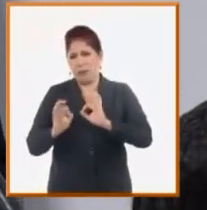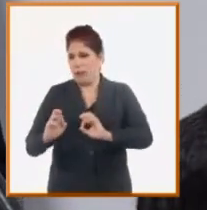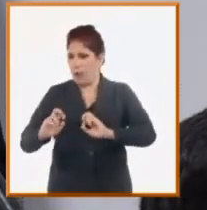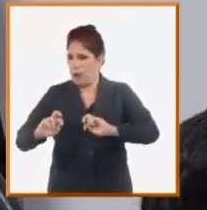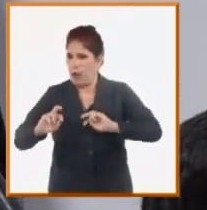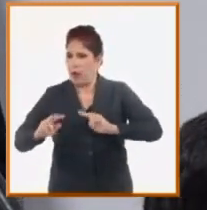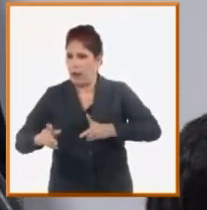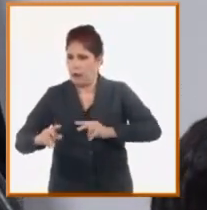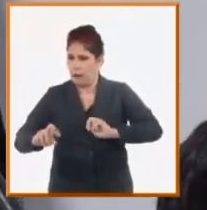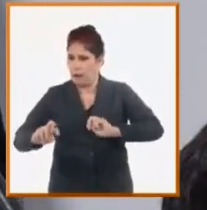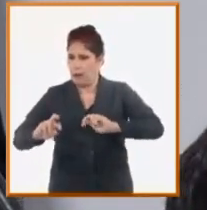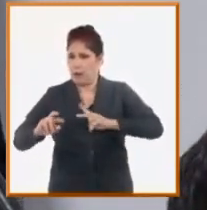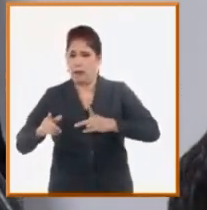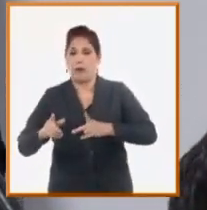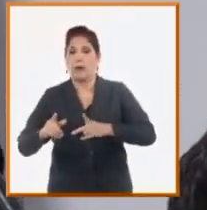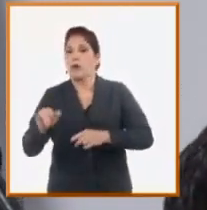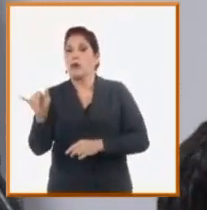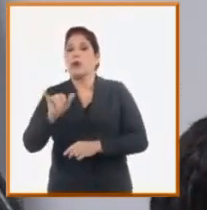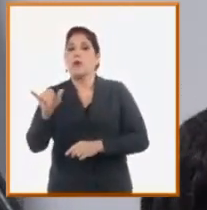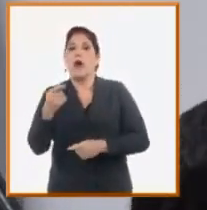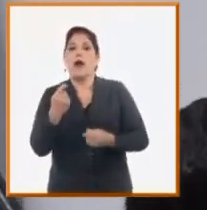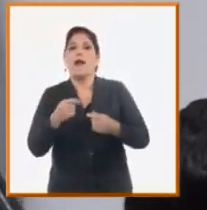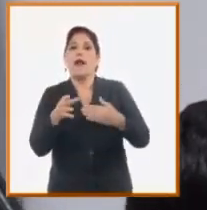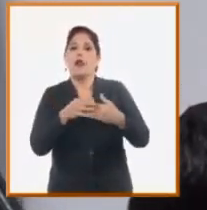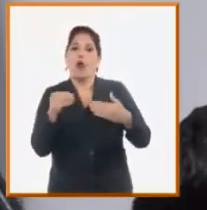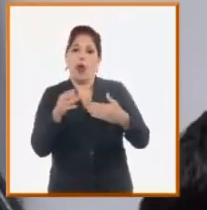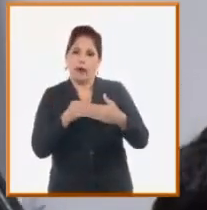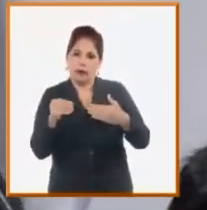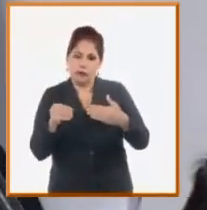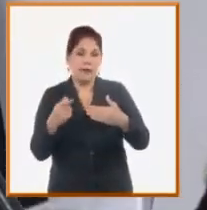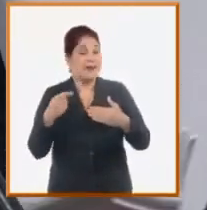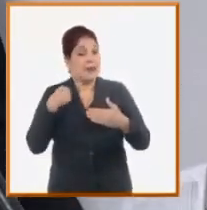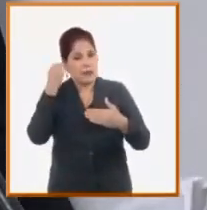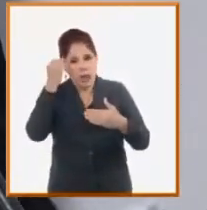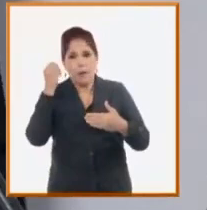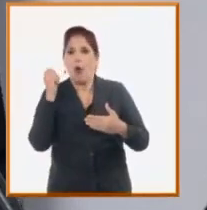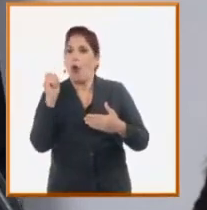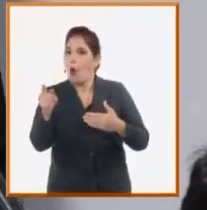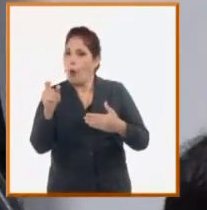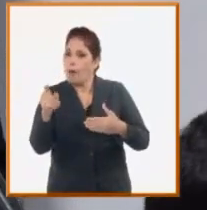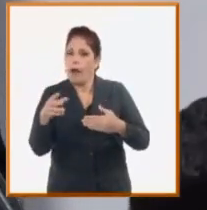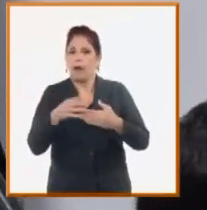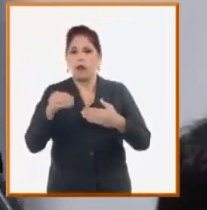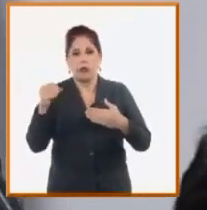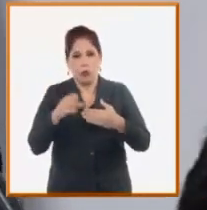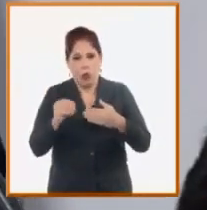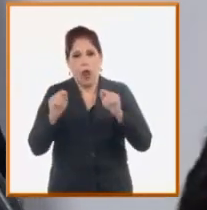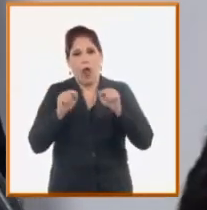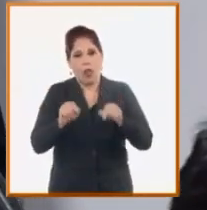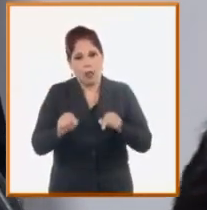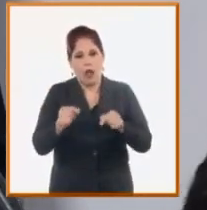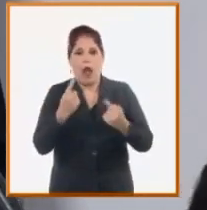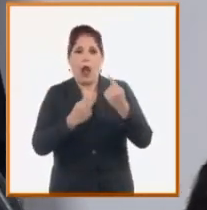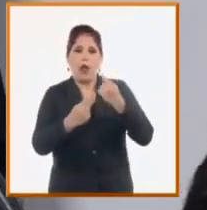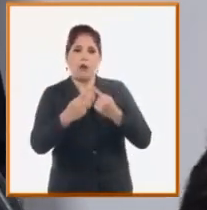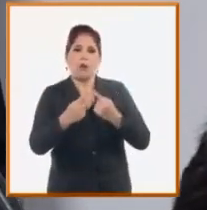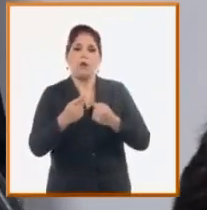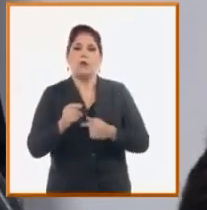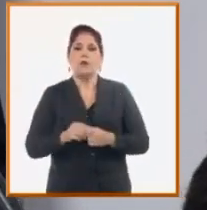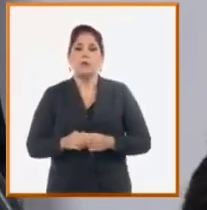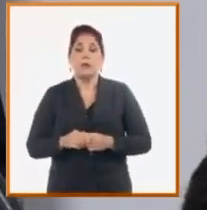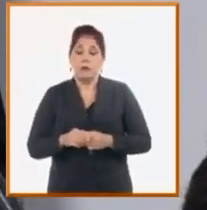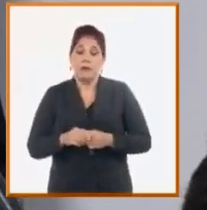este asunto del acceso a un mercado de divisas. Es de las mayores preocupaciones de los actores no estatales y sabemos que es de